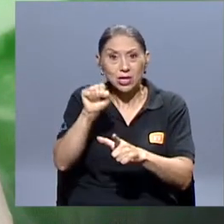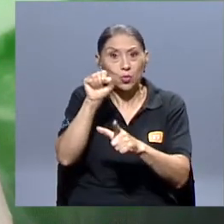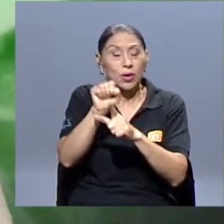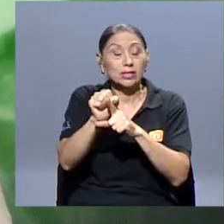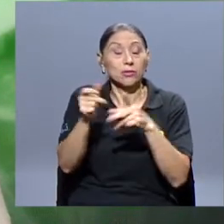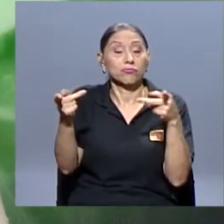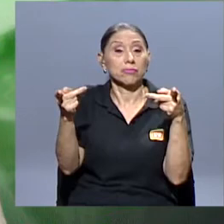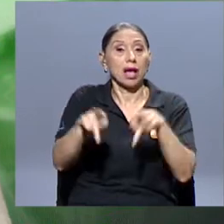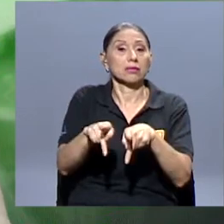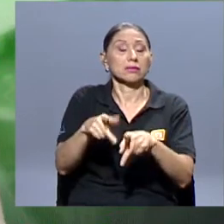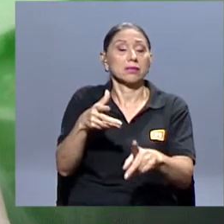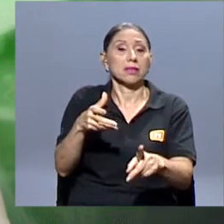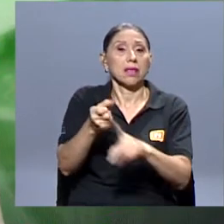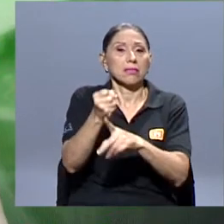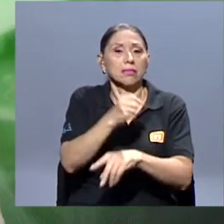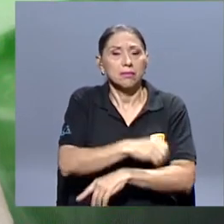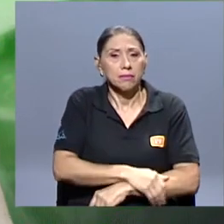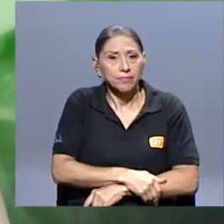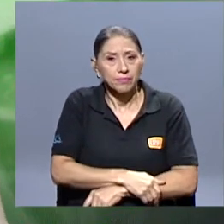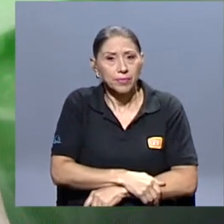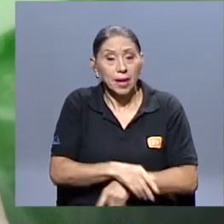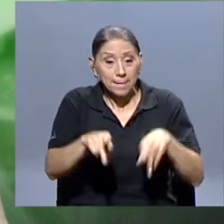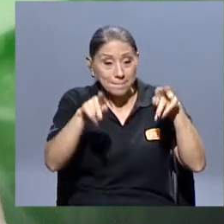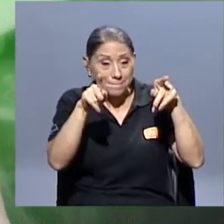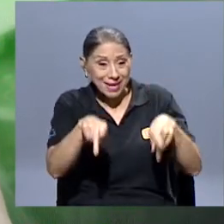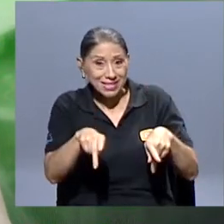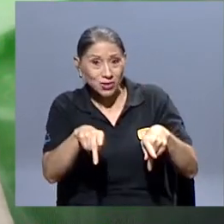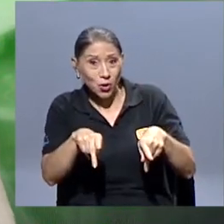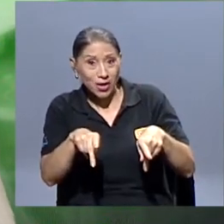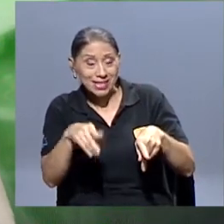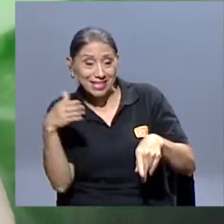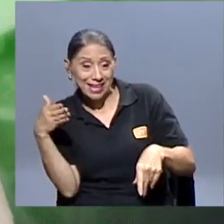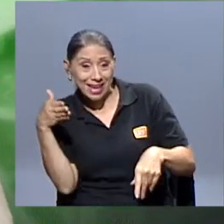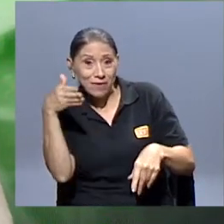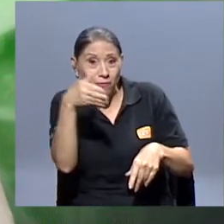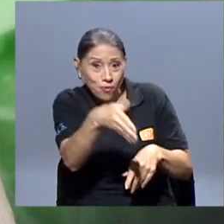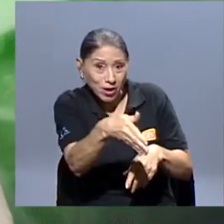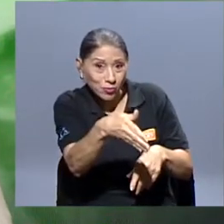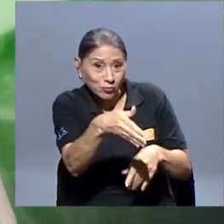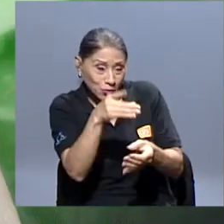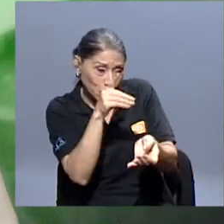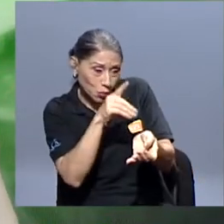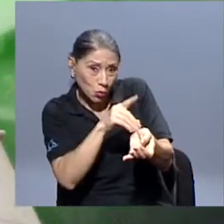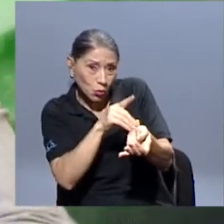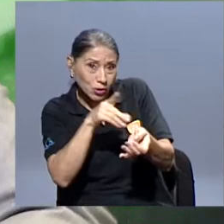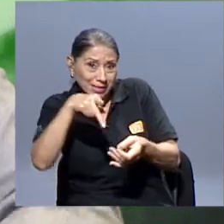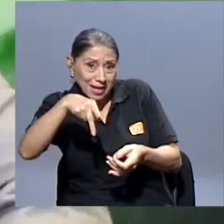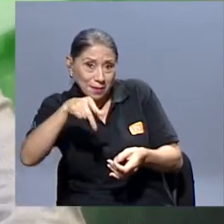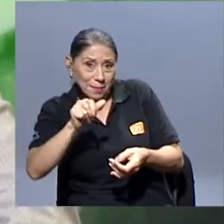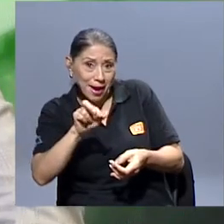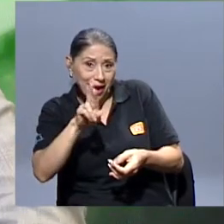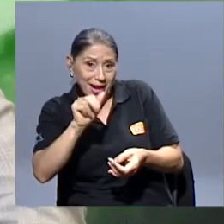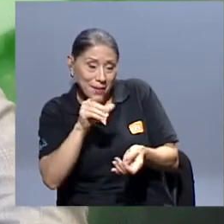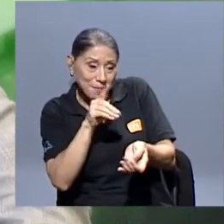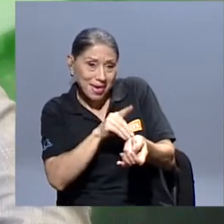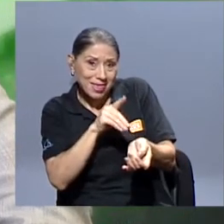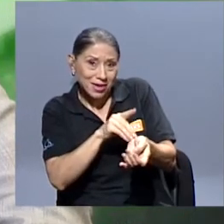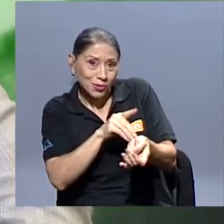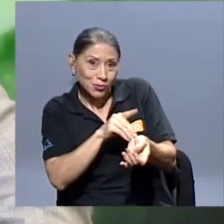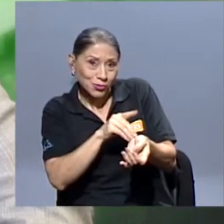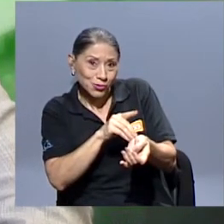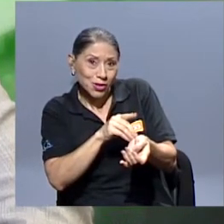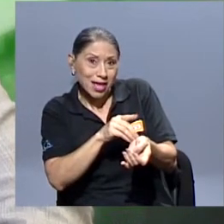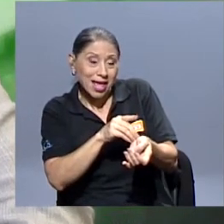casos, las personas que llegaron como paramédicos, para poderse llevar a esas personas a los hospitales, antes tenían que hacer